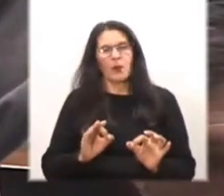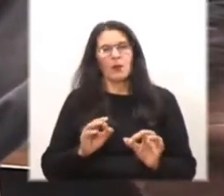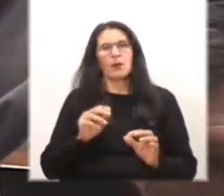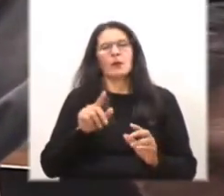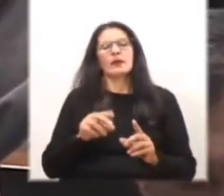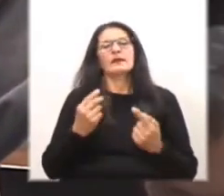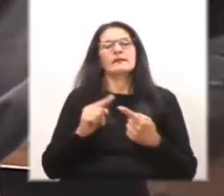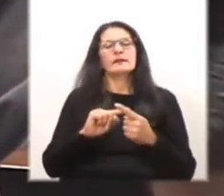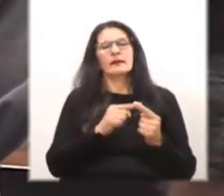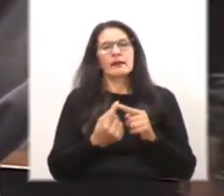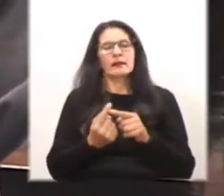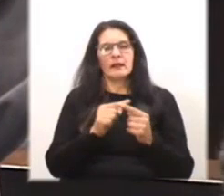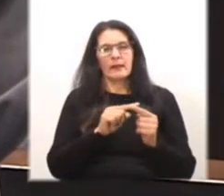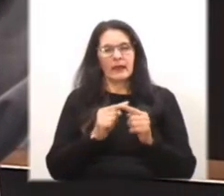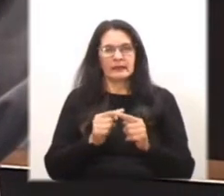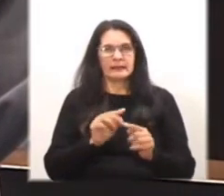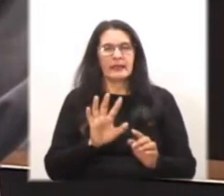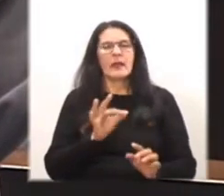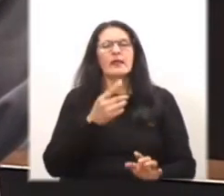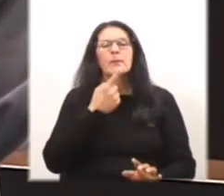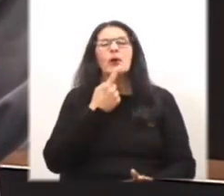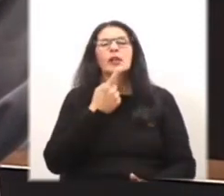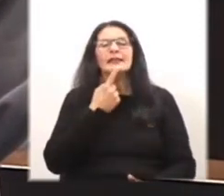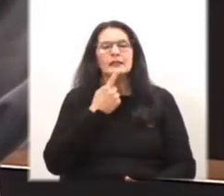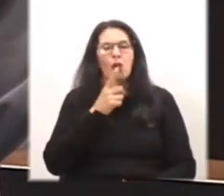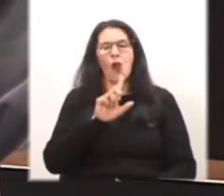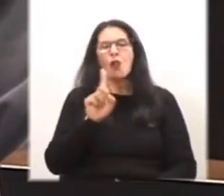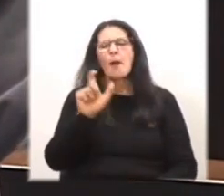debate político y no en tono personal.